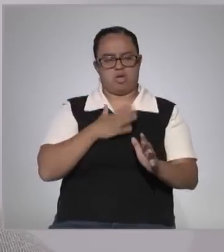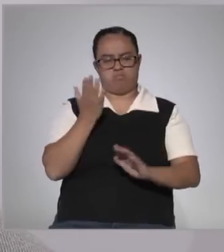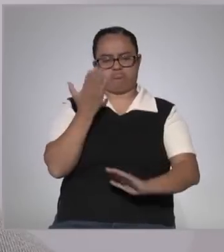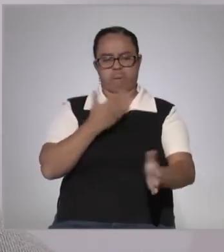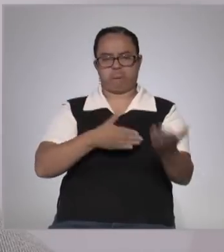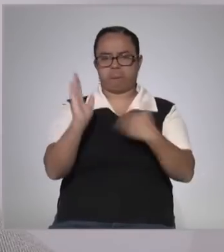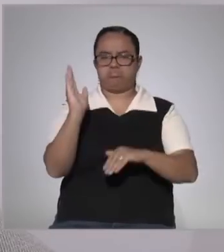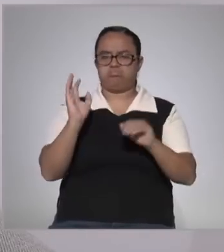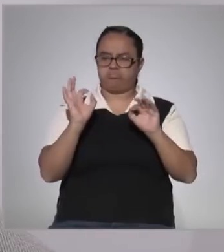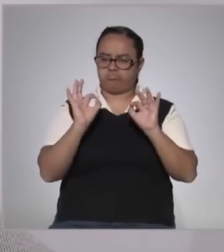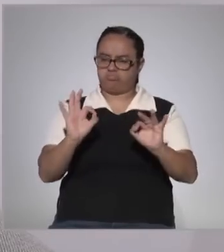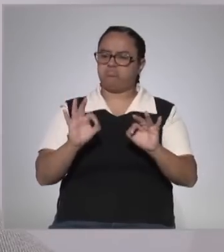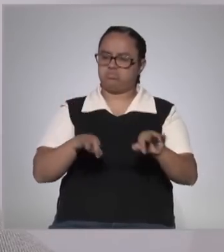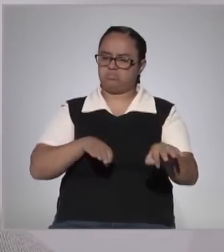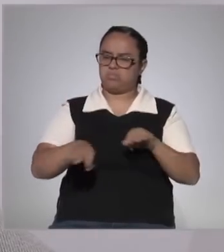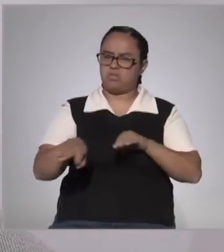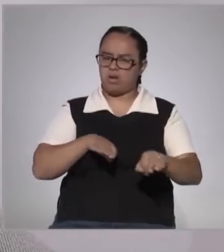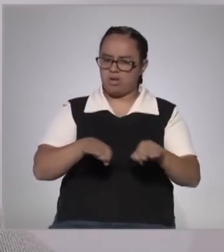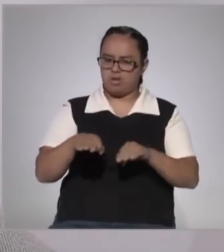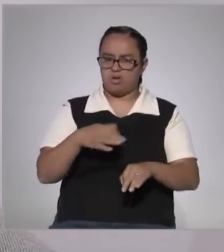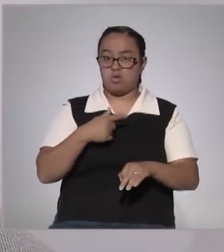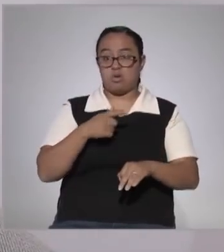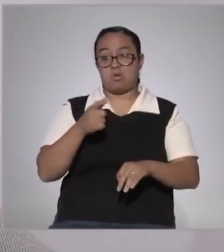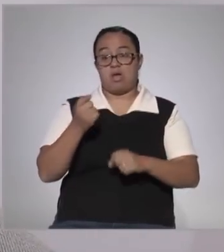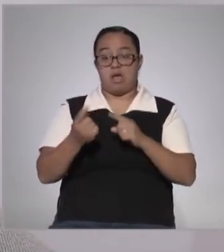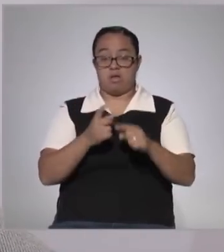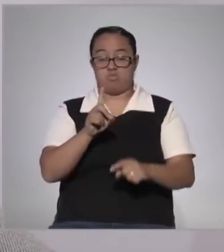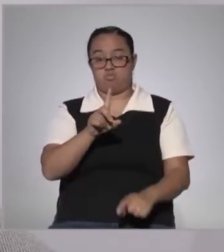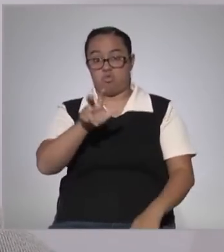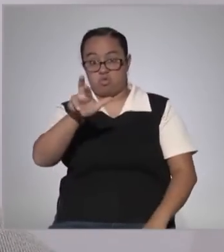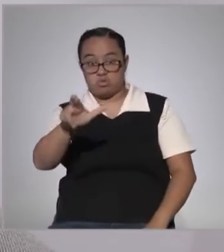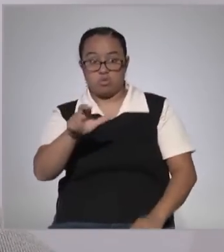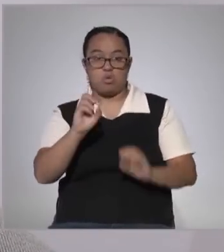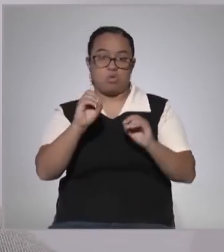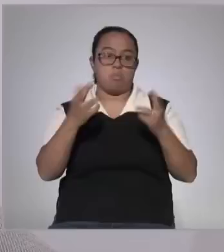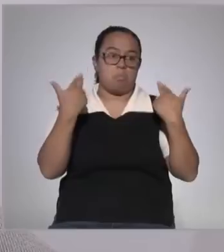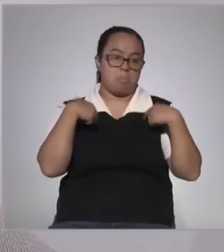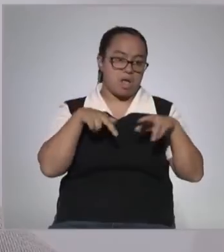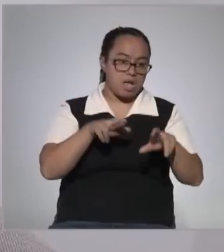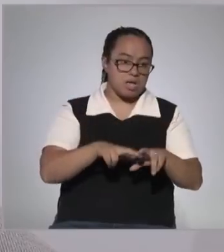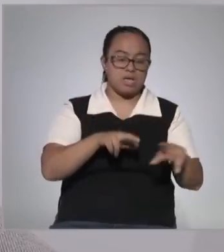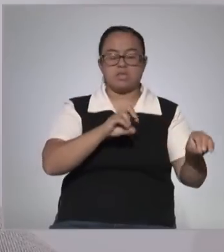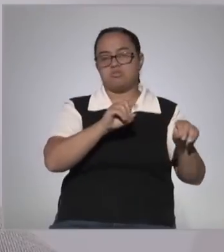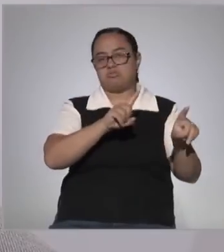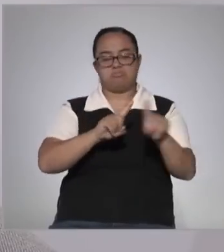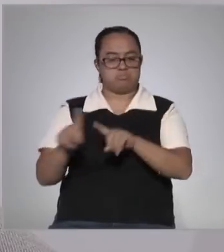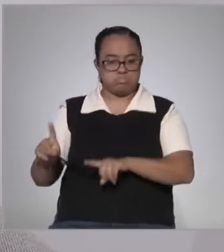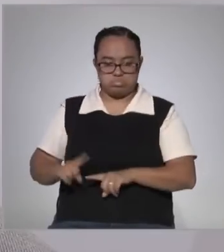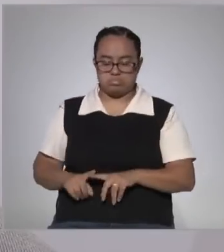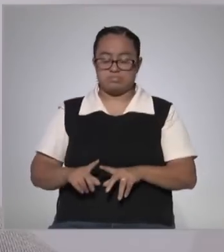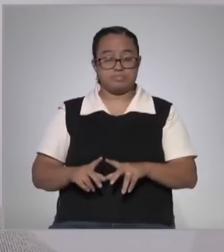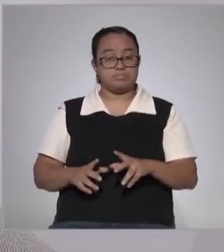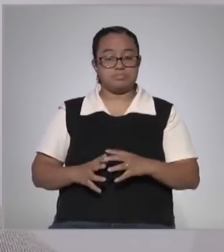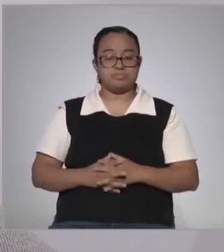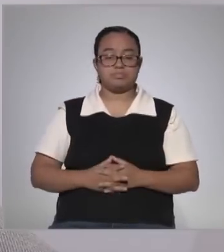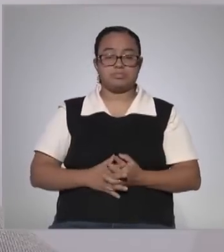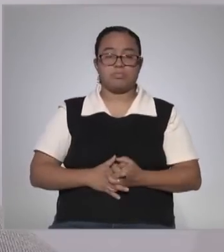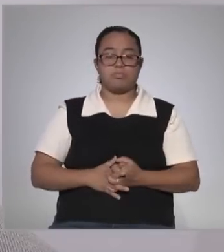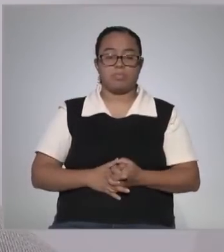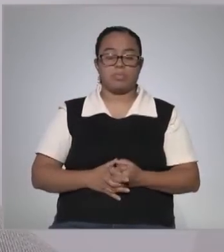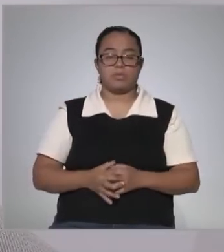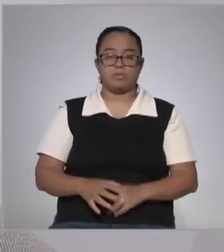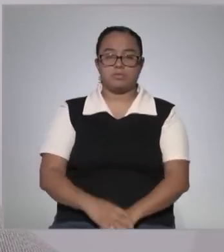exitosas, trabajadoras, doctores, buenos académicos, etcétera. Y cuando ya